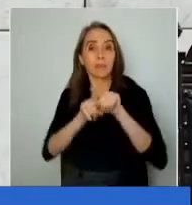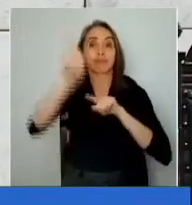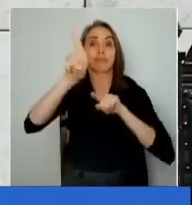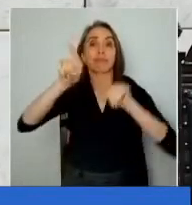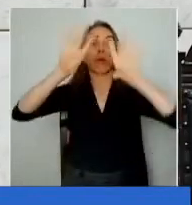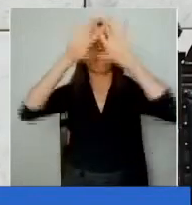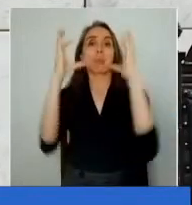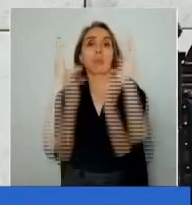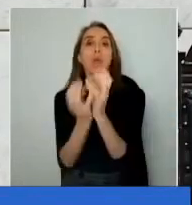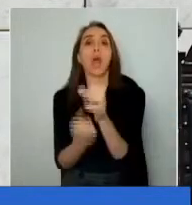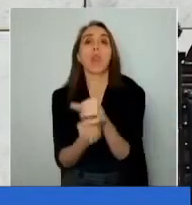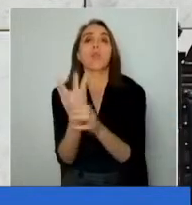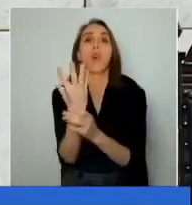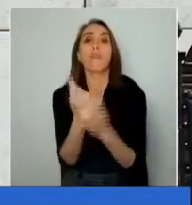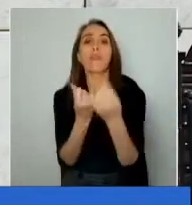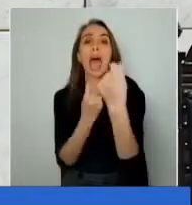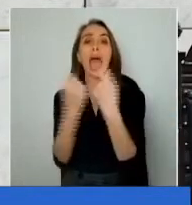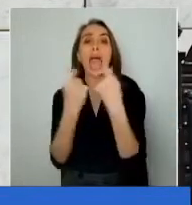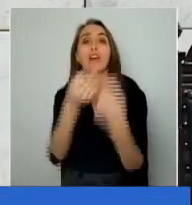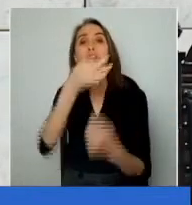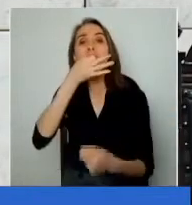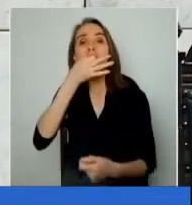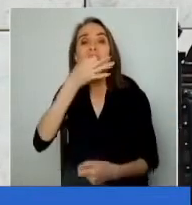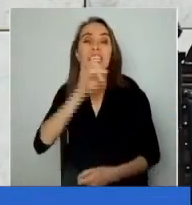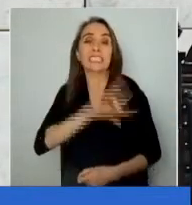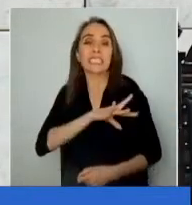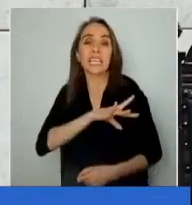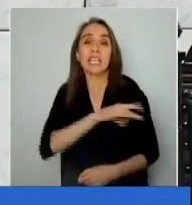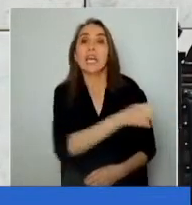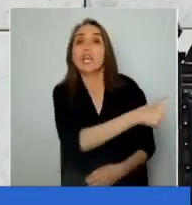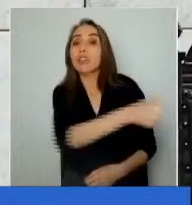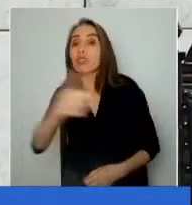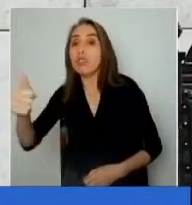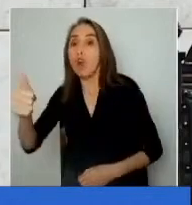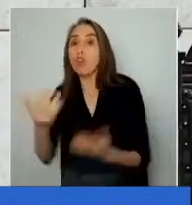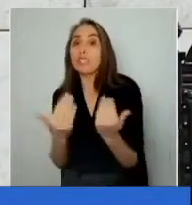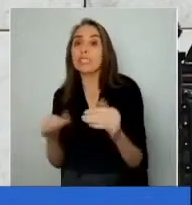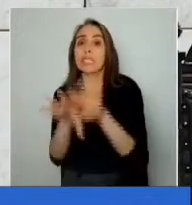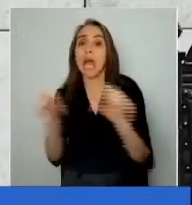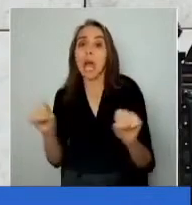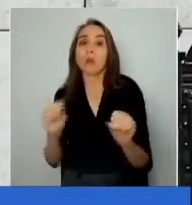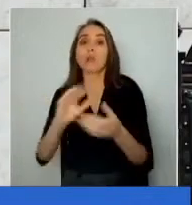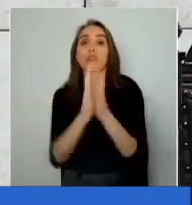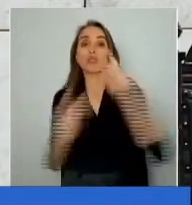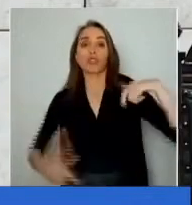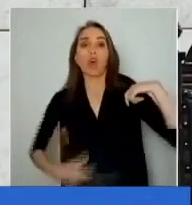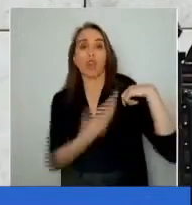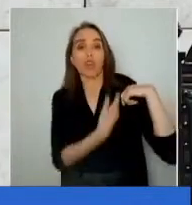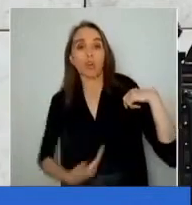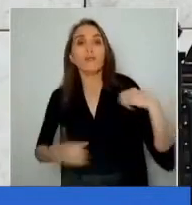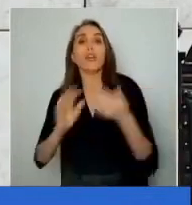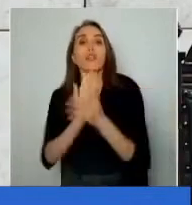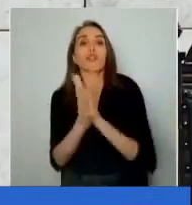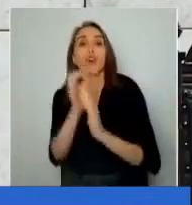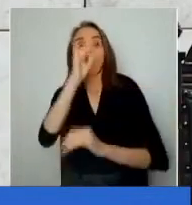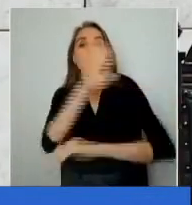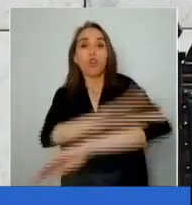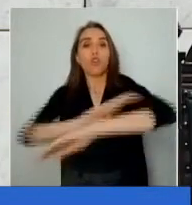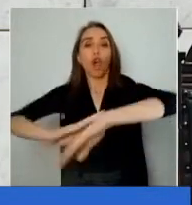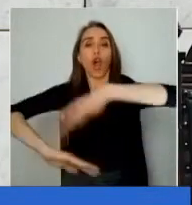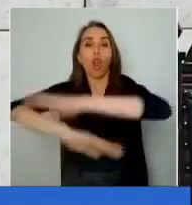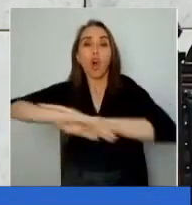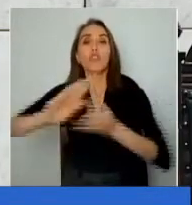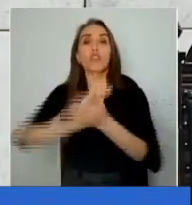nueva economía verde y tenemos que estar todos de acuerdo en eso todos los gobiernos todos los colores todos los presidentes un acuerdo